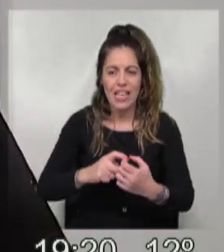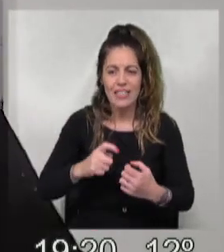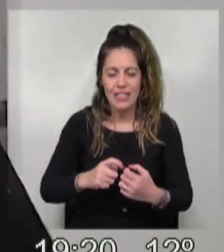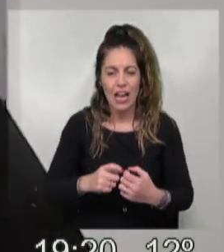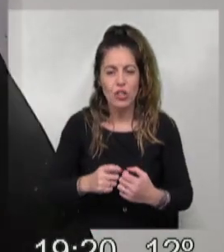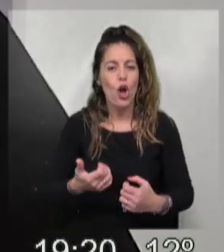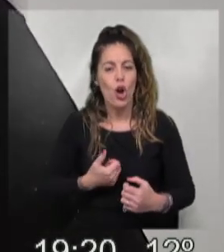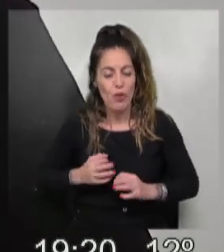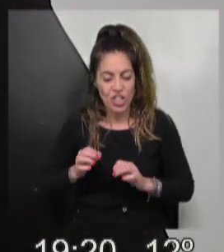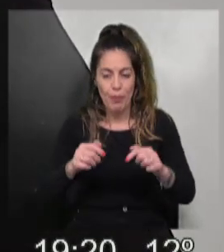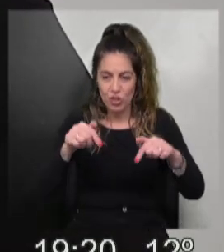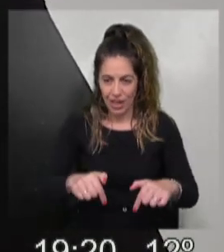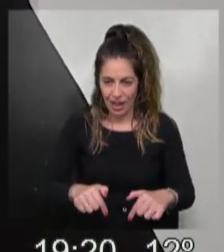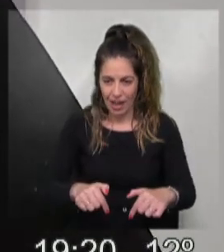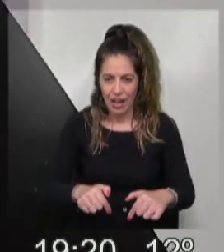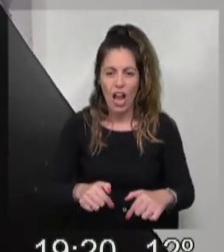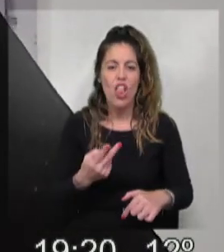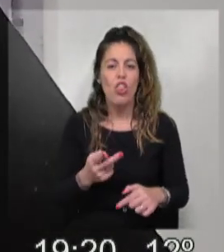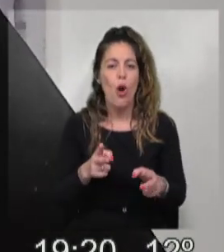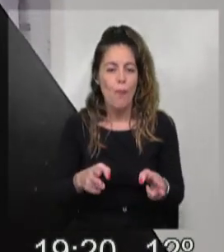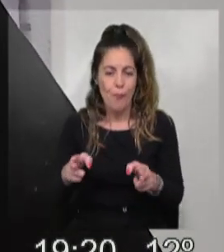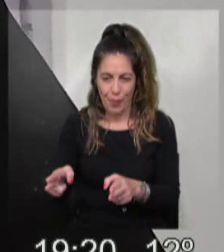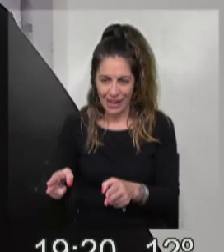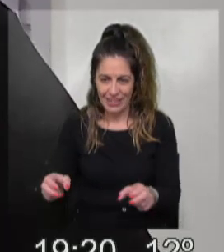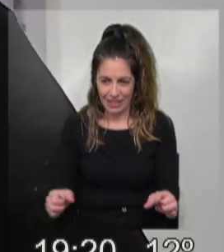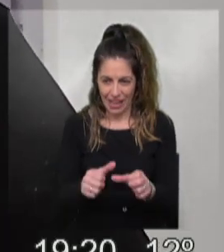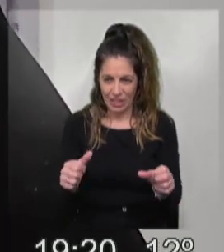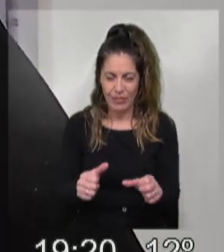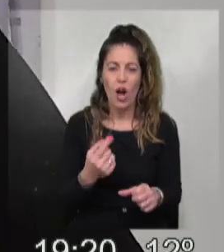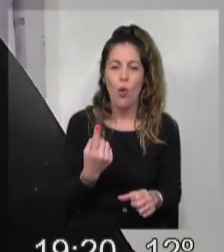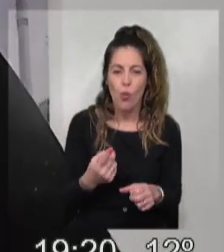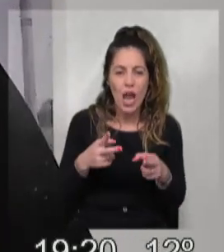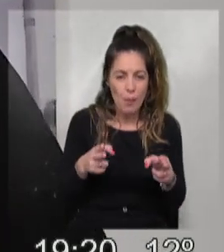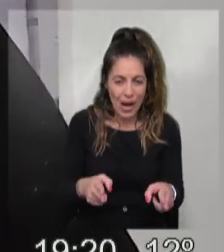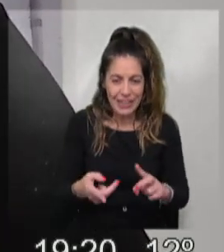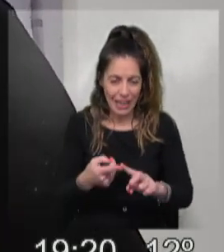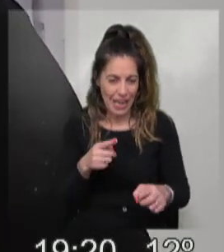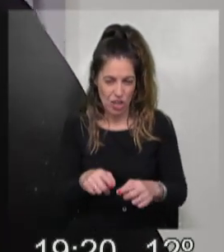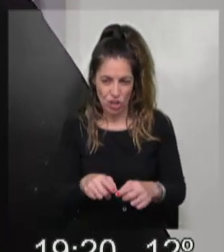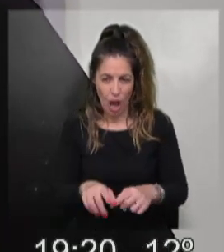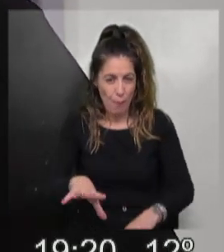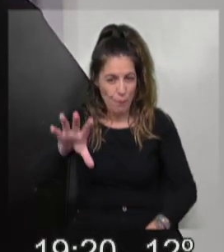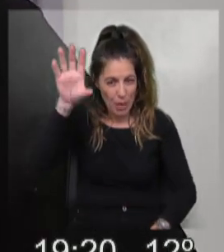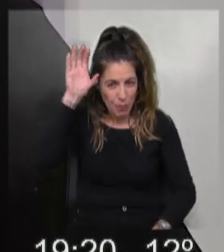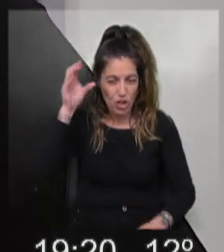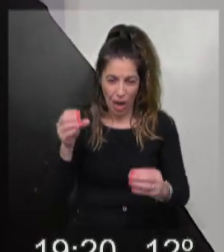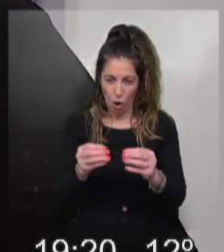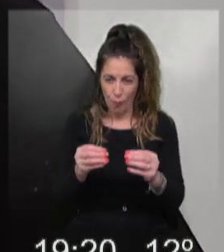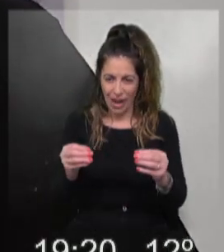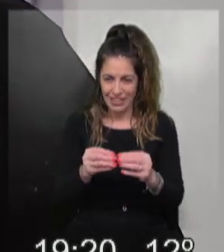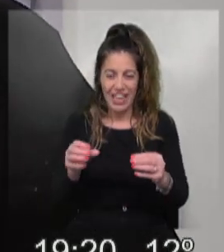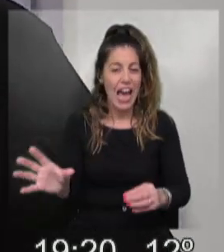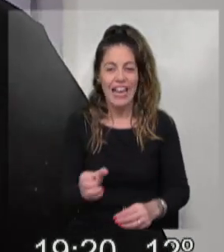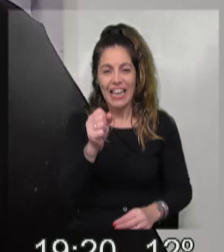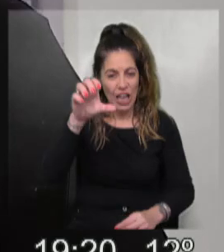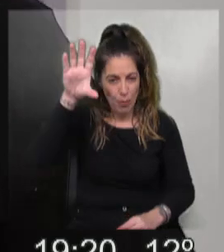acá Tiene dos partes la la la la actividad una parte que tiene que ver con con la memoria de las compañeras rescatar la